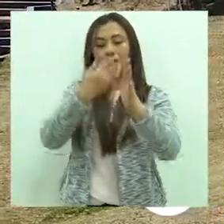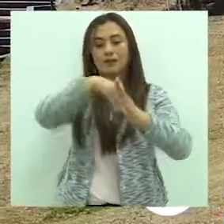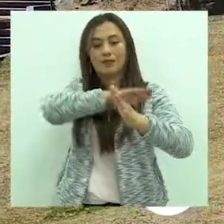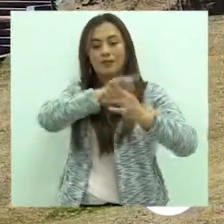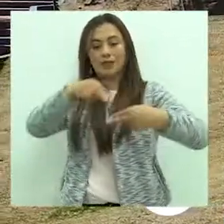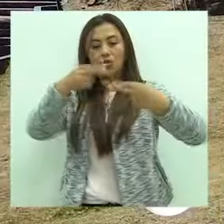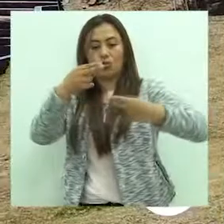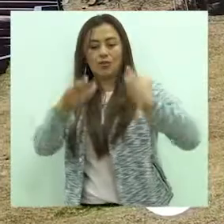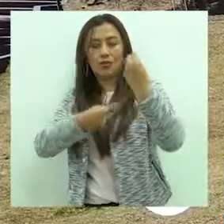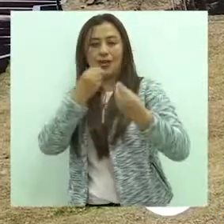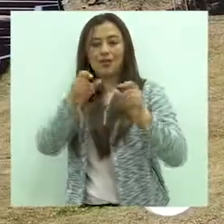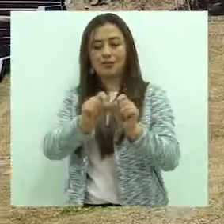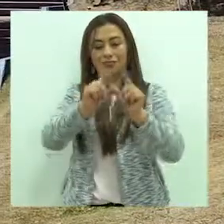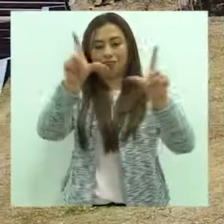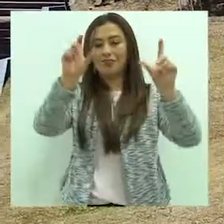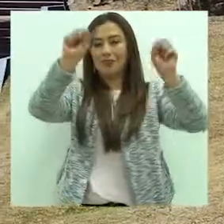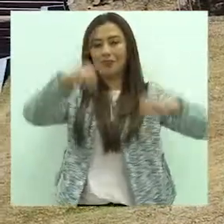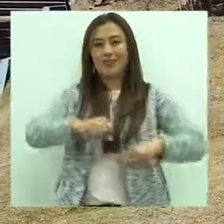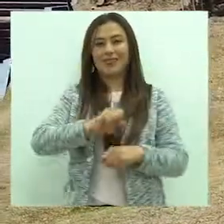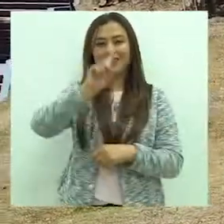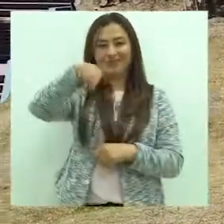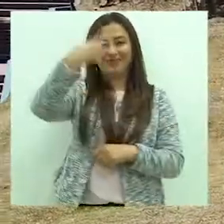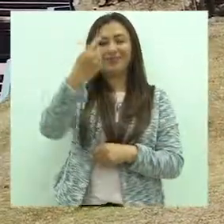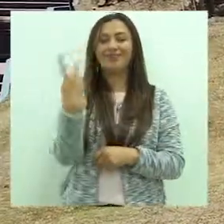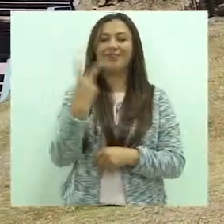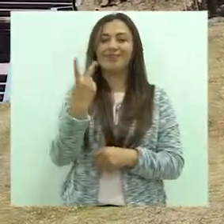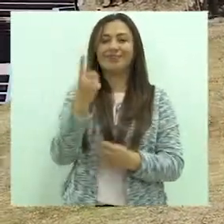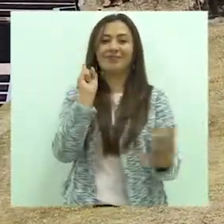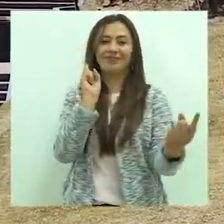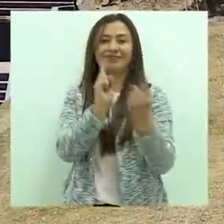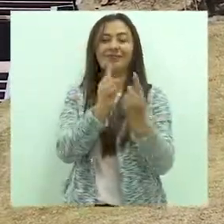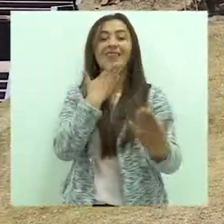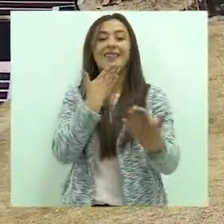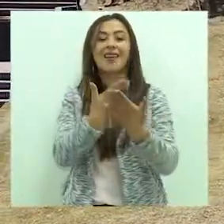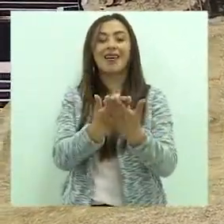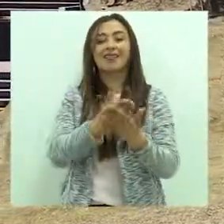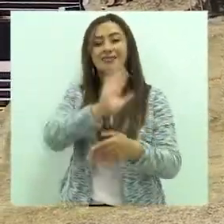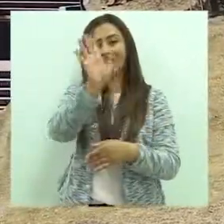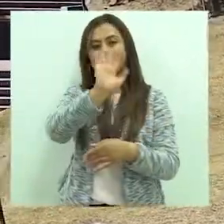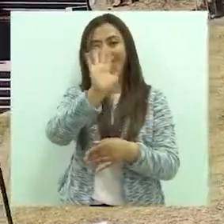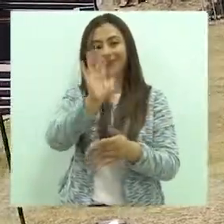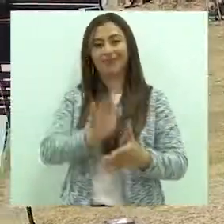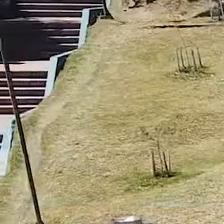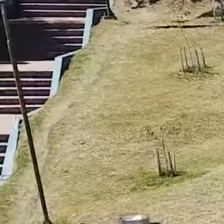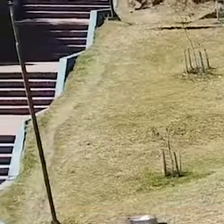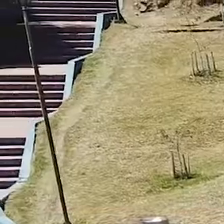de la Administración Municipal Tunja en Equipo. Nos vemos el próximo viernes. Feliz fin de semana.